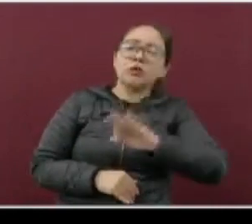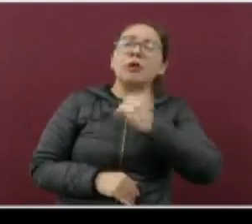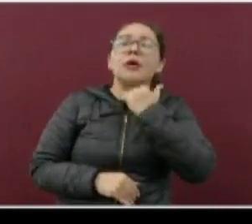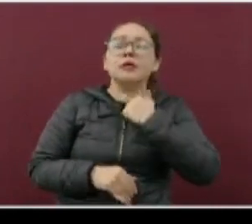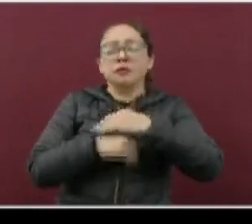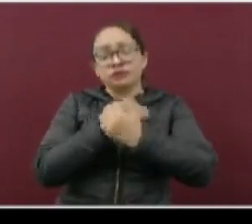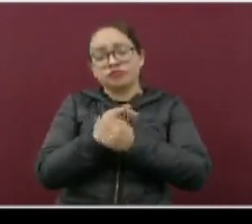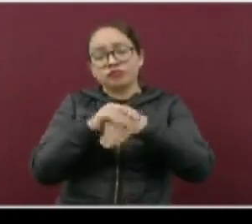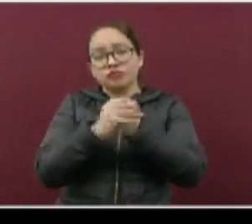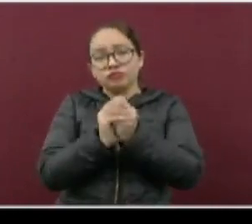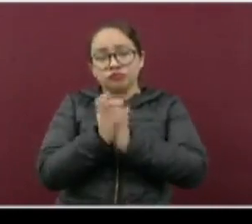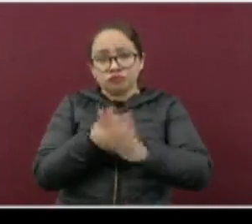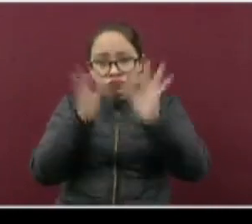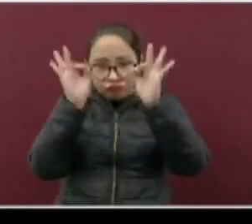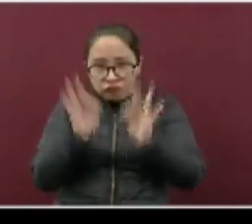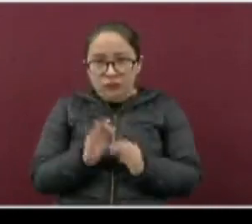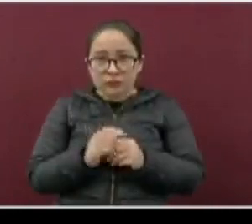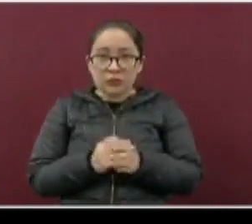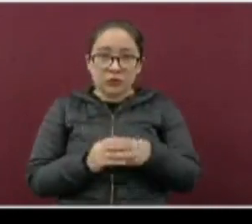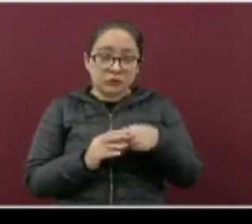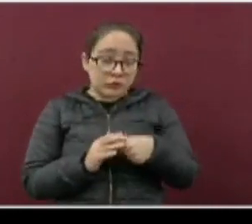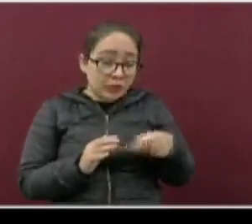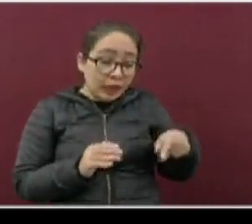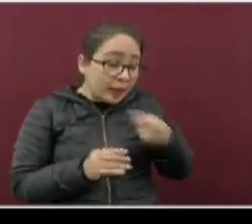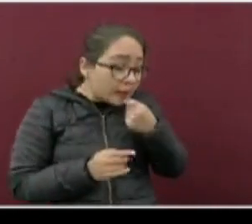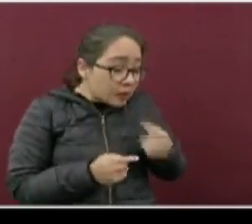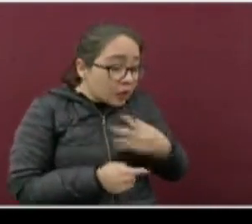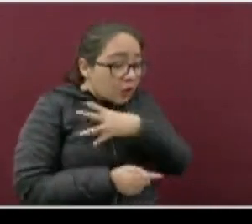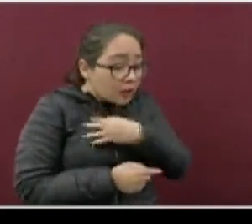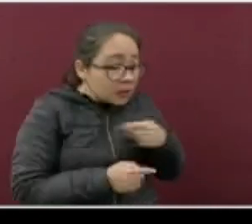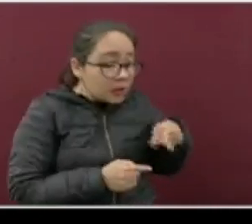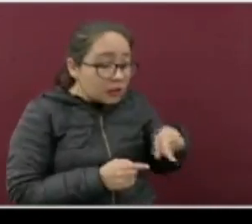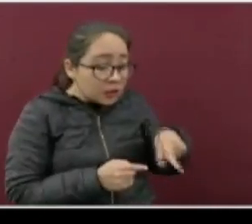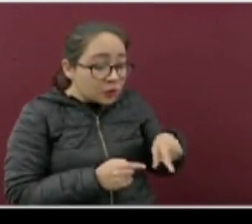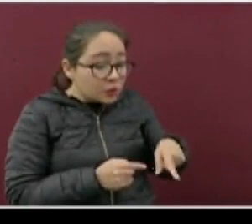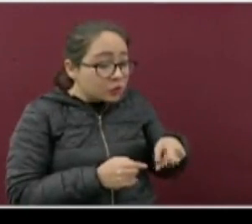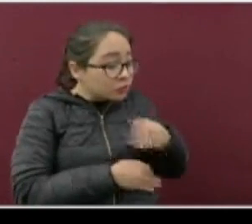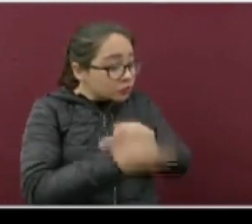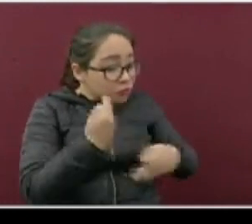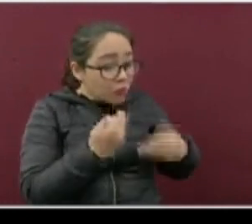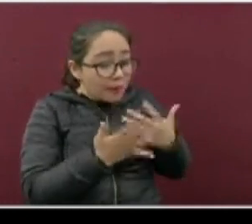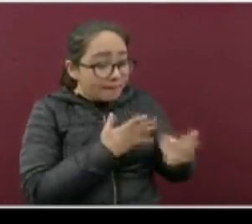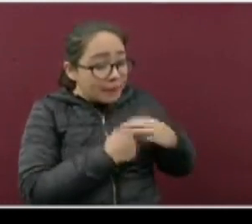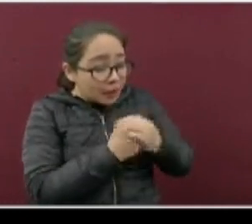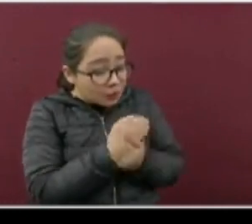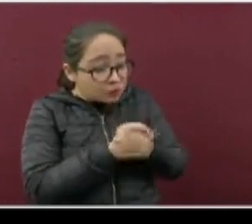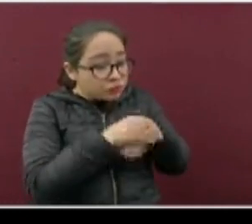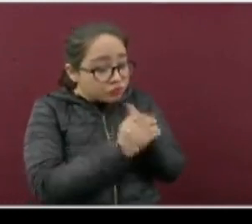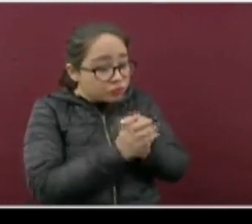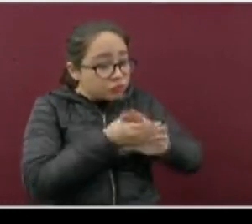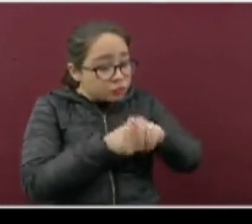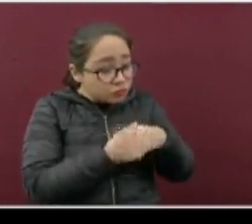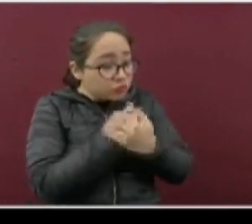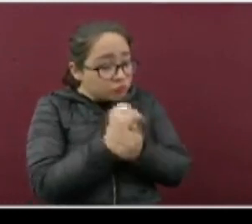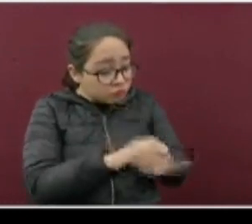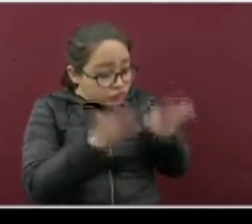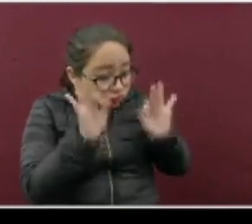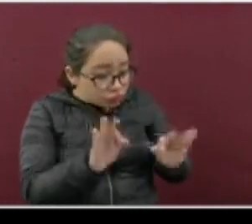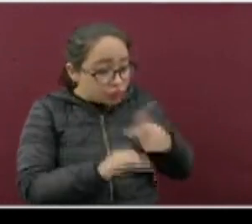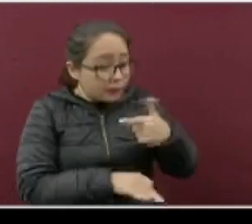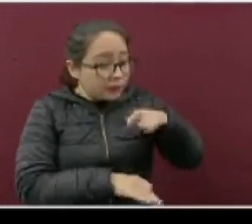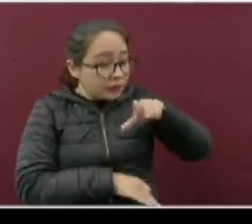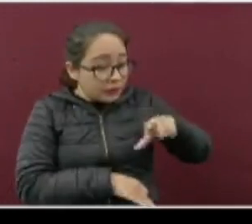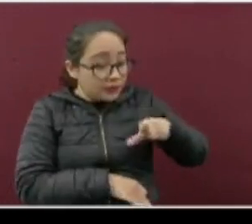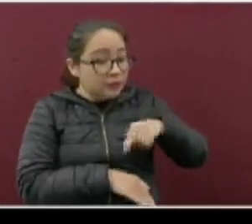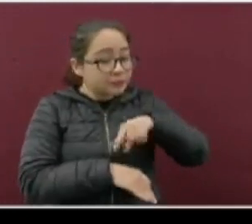60% de alcohol. Enséñele a su hijo o hija que cubra todas las superficies de sus manos con el gel antibacterial y